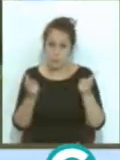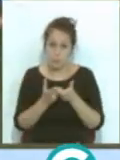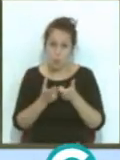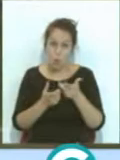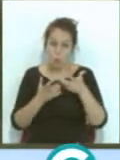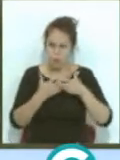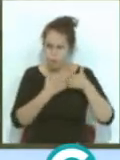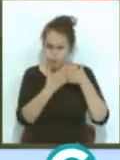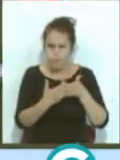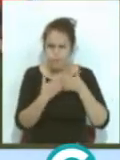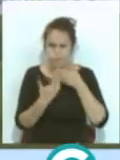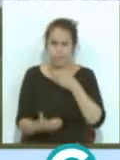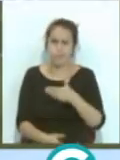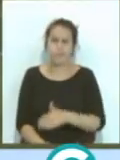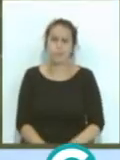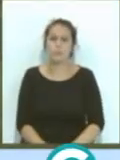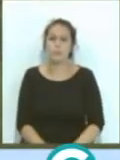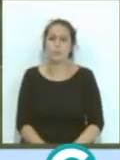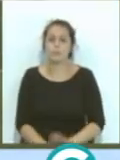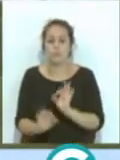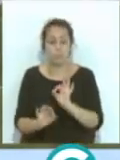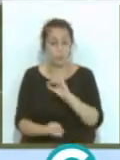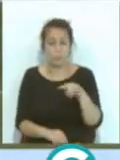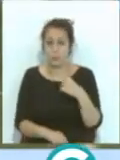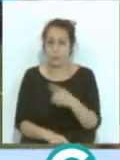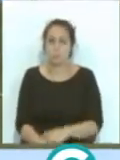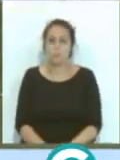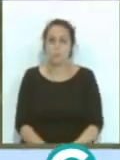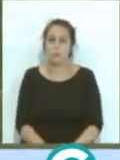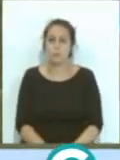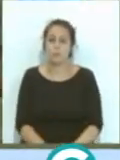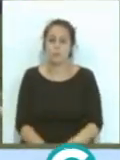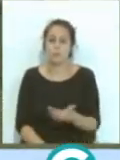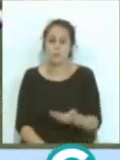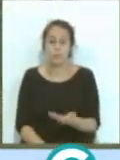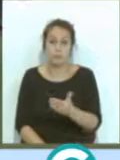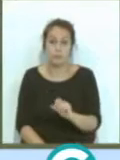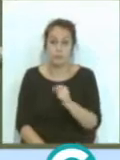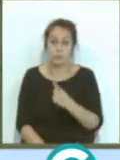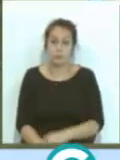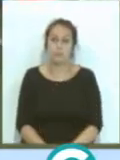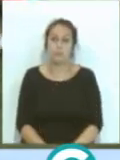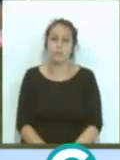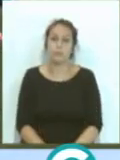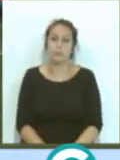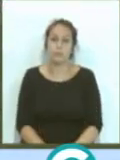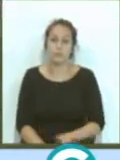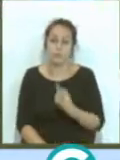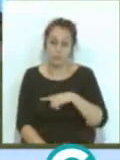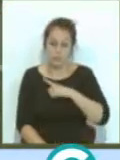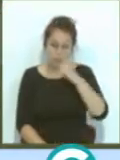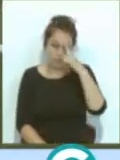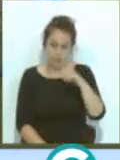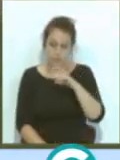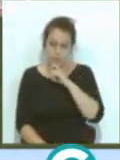va a pelear. Eso es lo primero, es lo más importante. Sabemos las